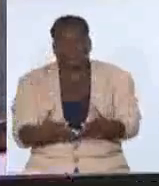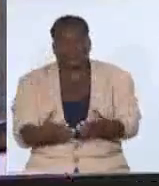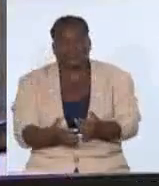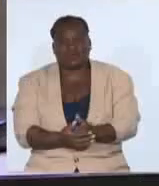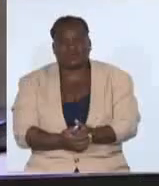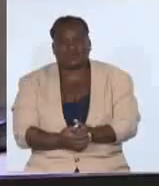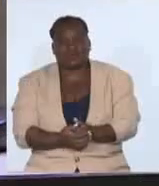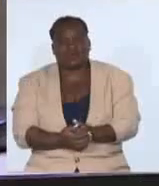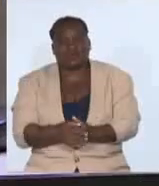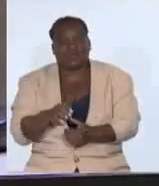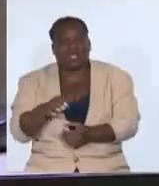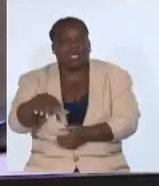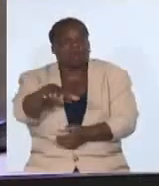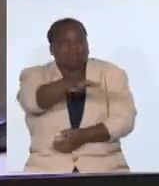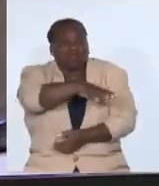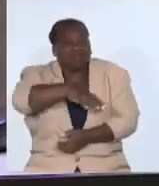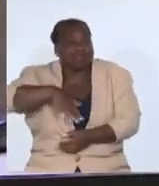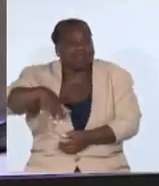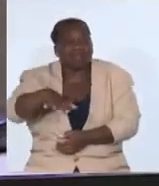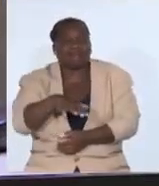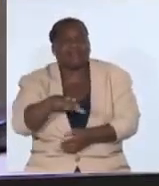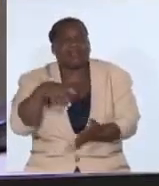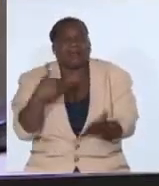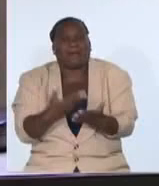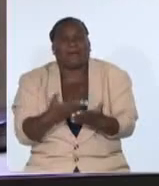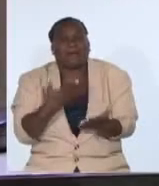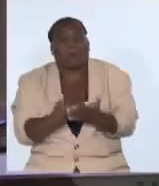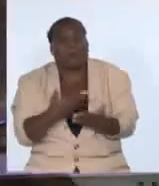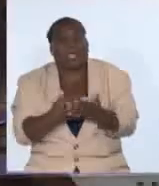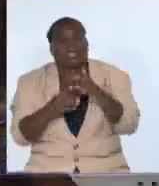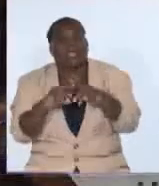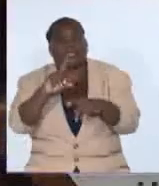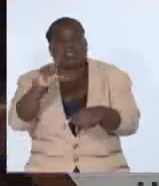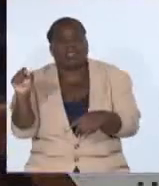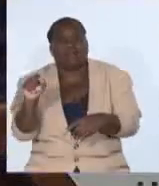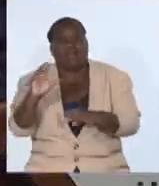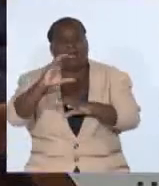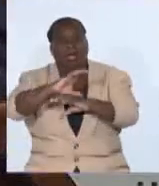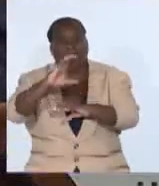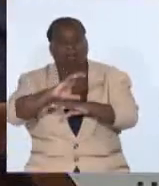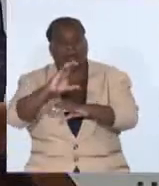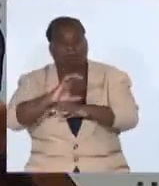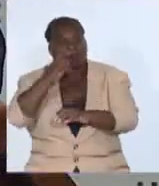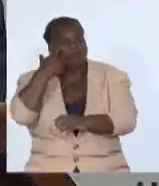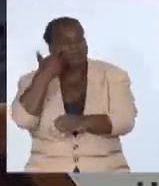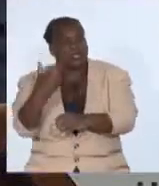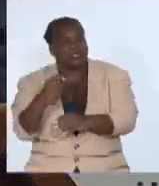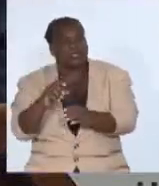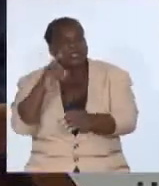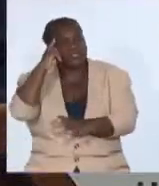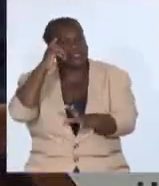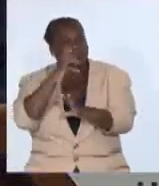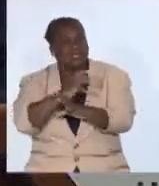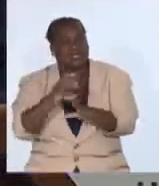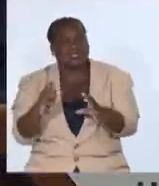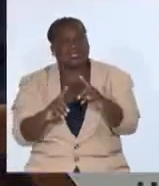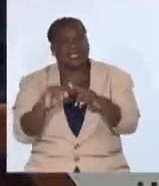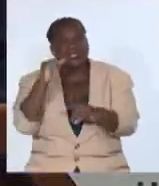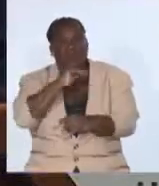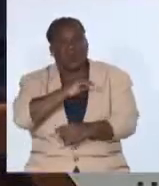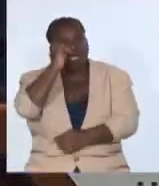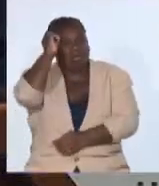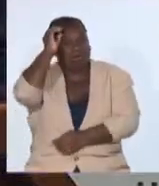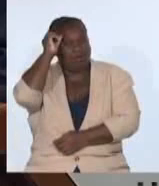excelencias hemos propuesto como tema de esta Cumbre el papel de la ciencia la tecnología y la innovación